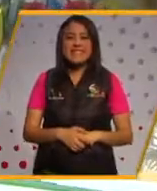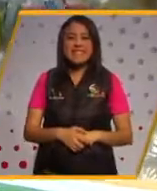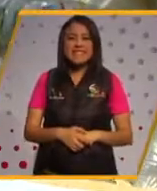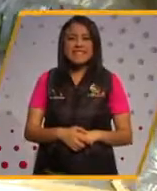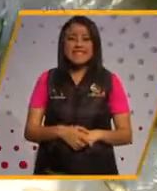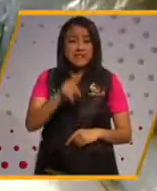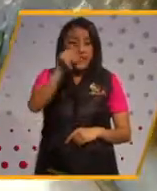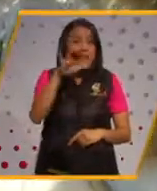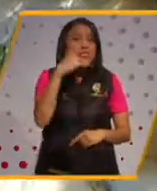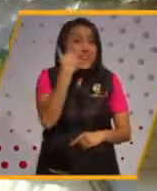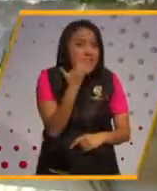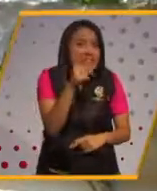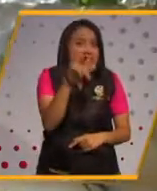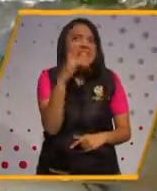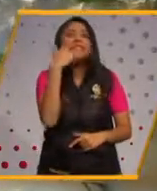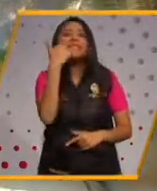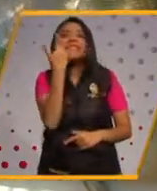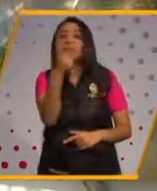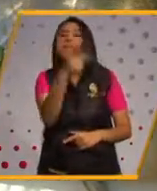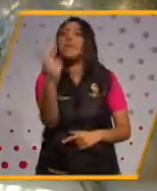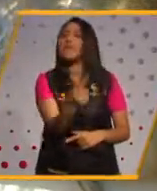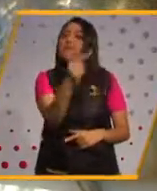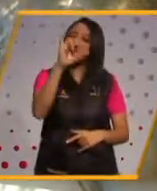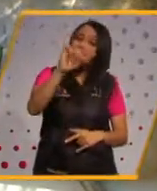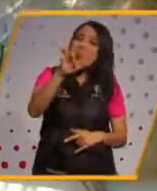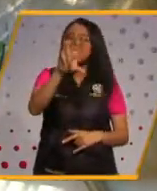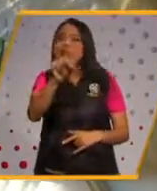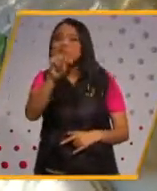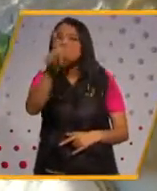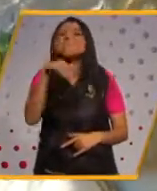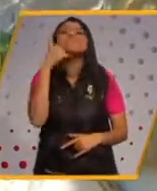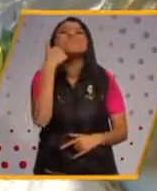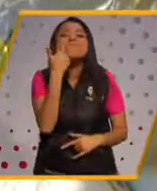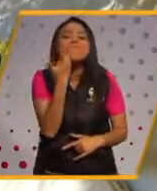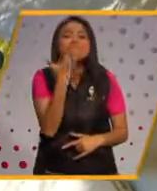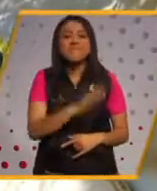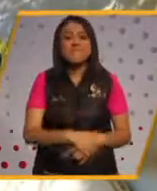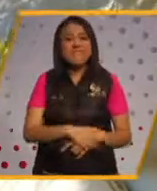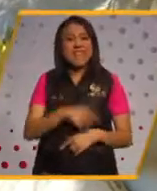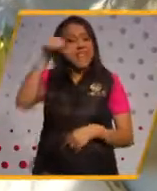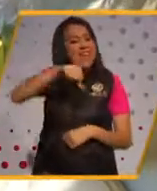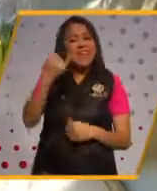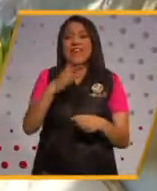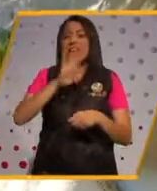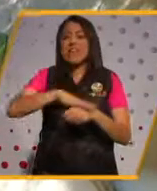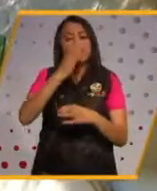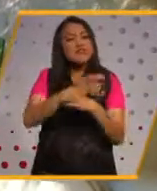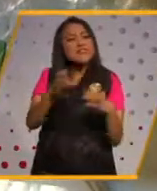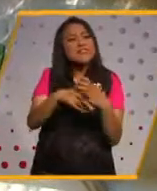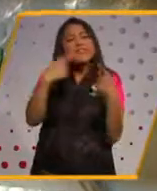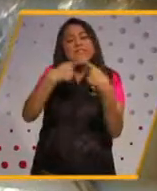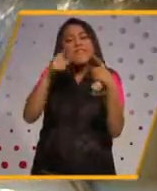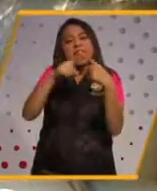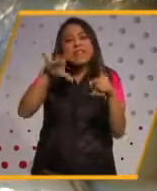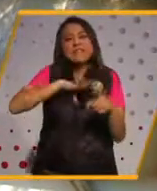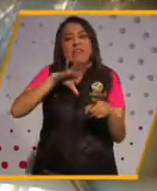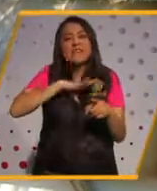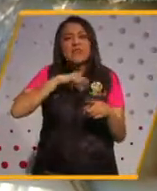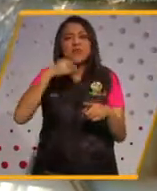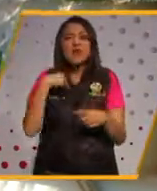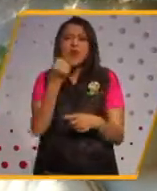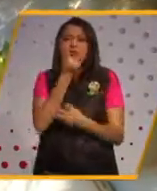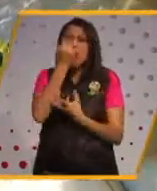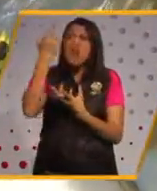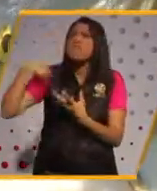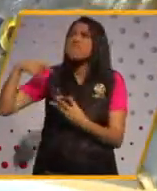se habilitaría o no se aumentaría estoy mucho más en la vida juguetón oye escucho a sacar los gritos